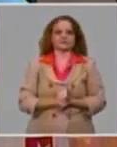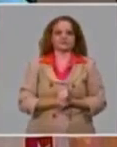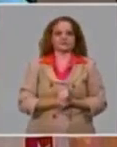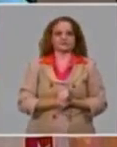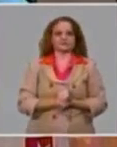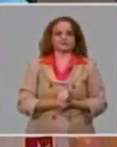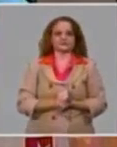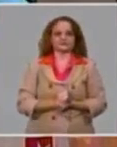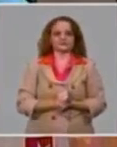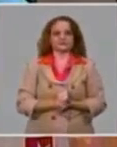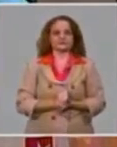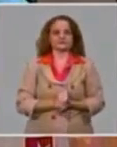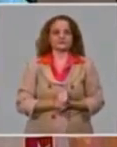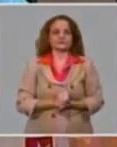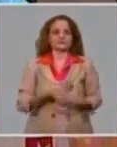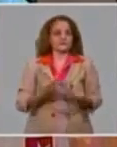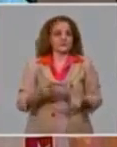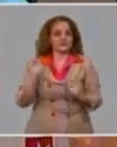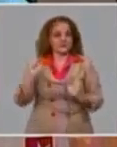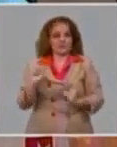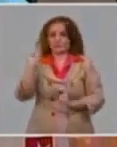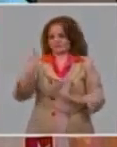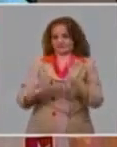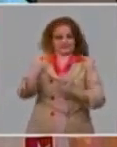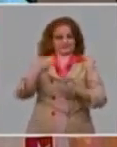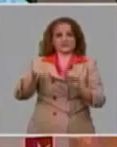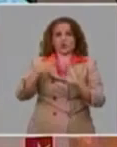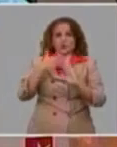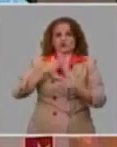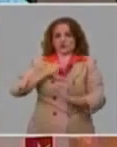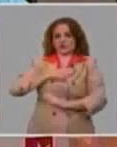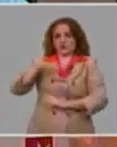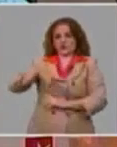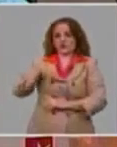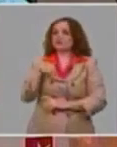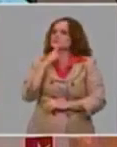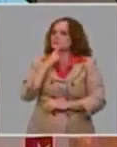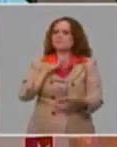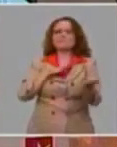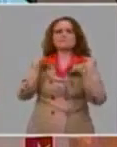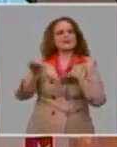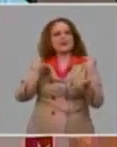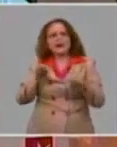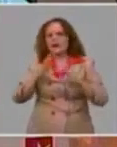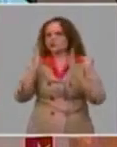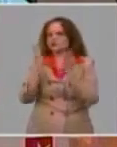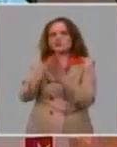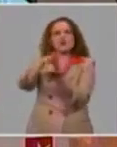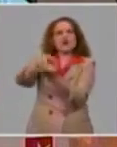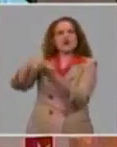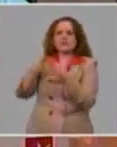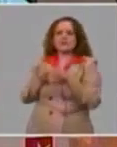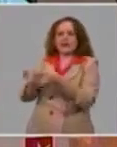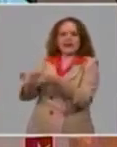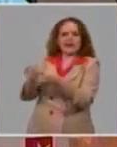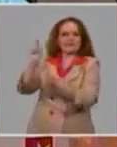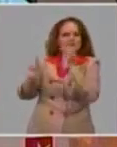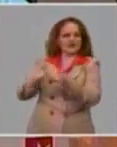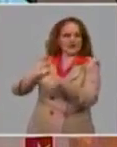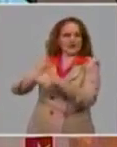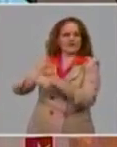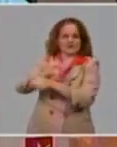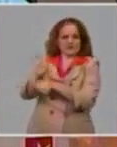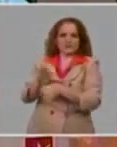participaron directamente en la reparación y acondicionamiento de locales para aislamiento. Cuando nosotros estuvimos el mes